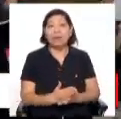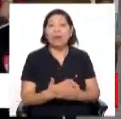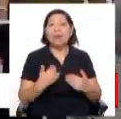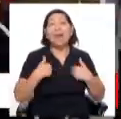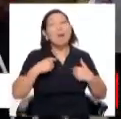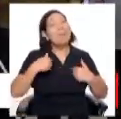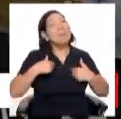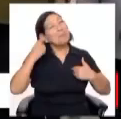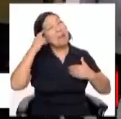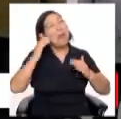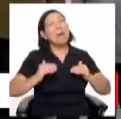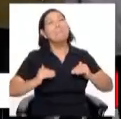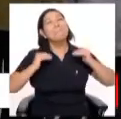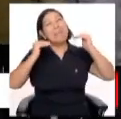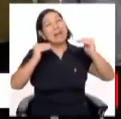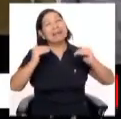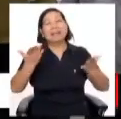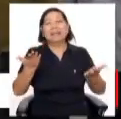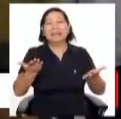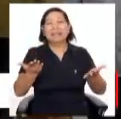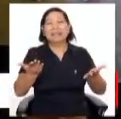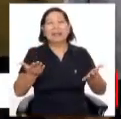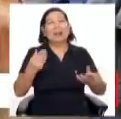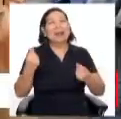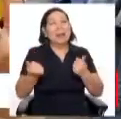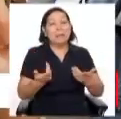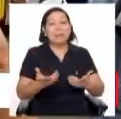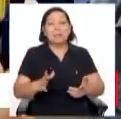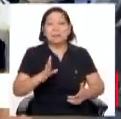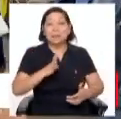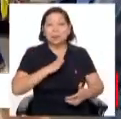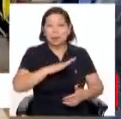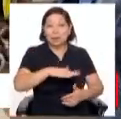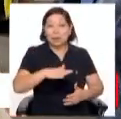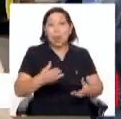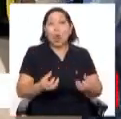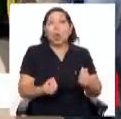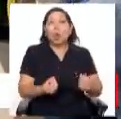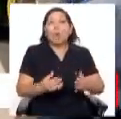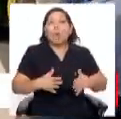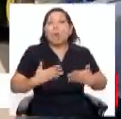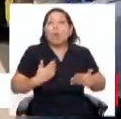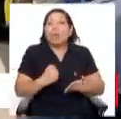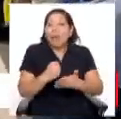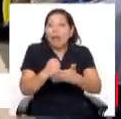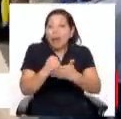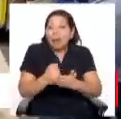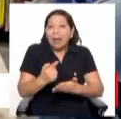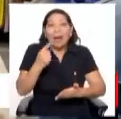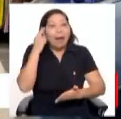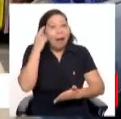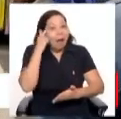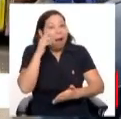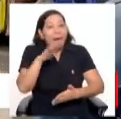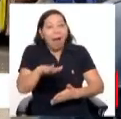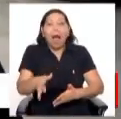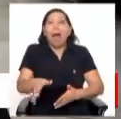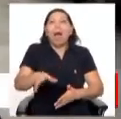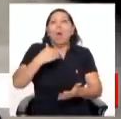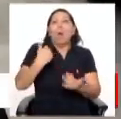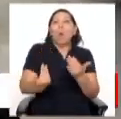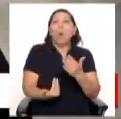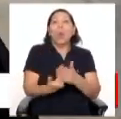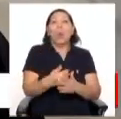ya lo vemos de una forma tal vez más apresurada. La inocencia de ese niño, ¿cómo podría ayudar, no?, a este